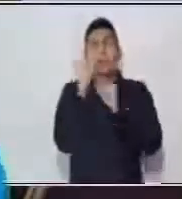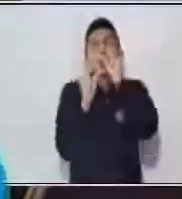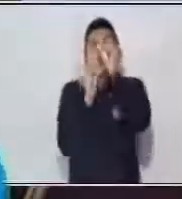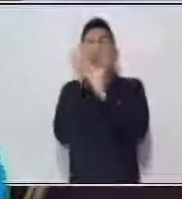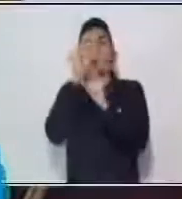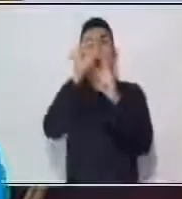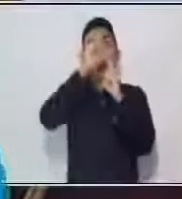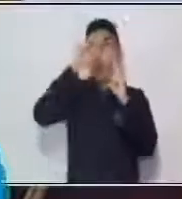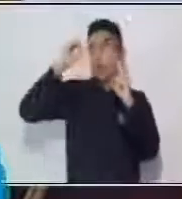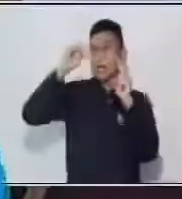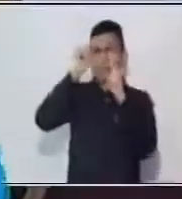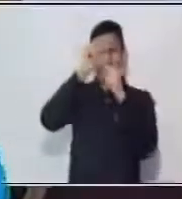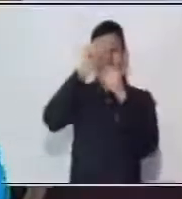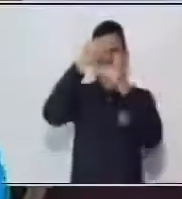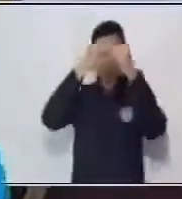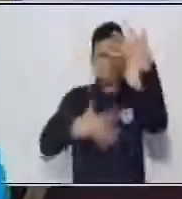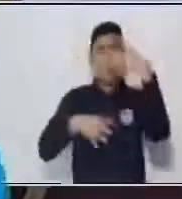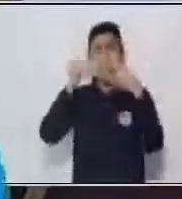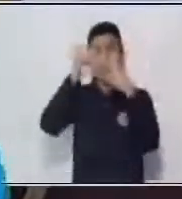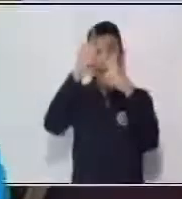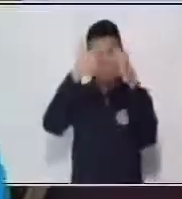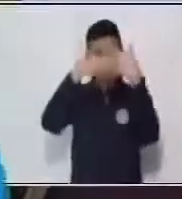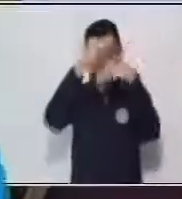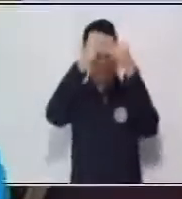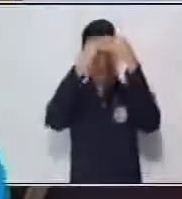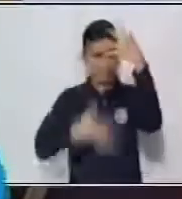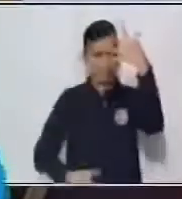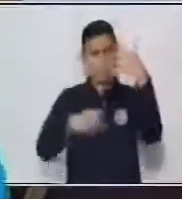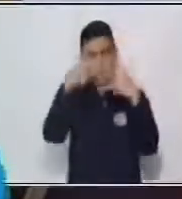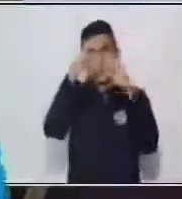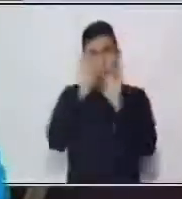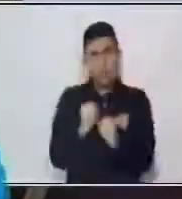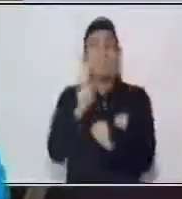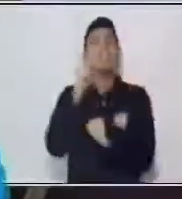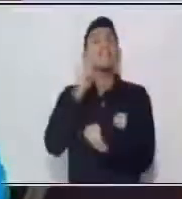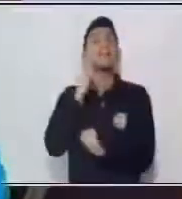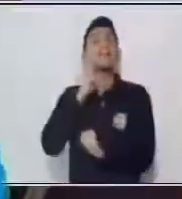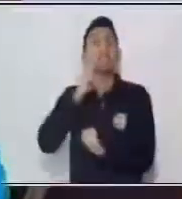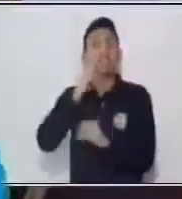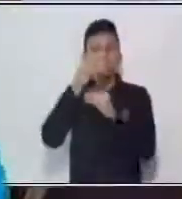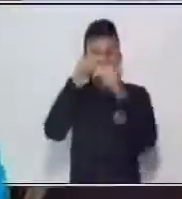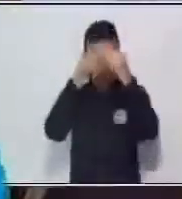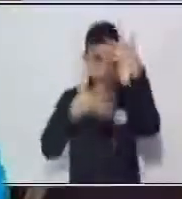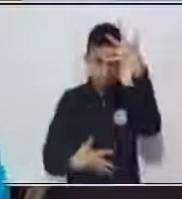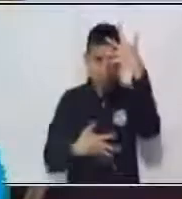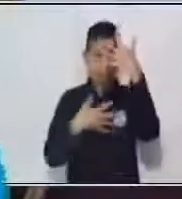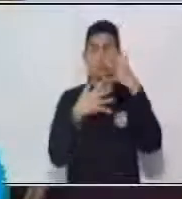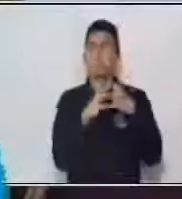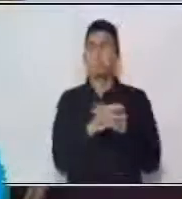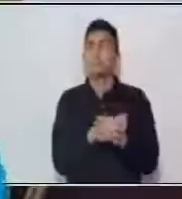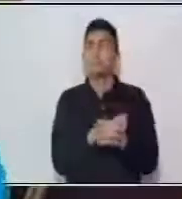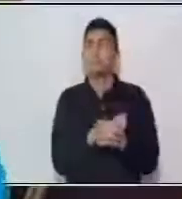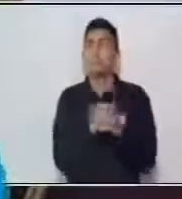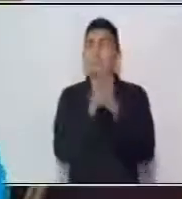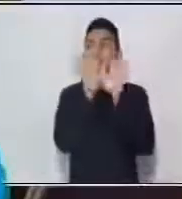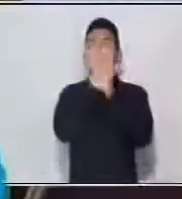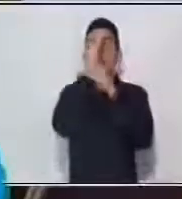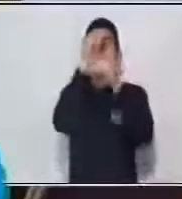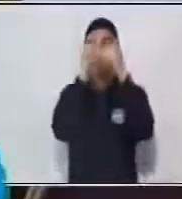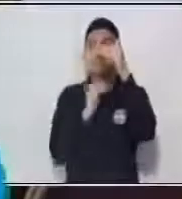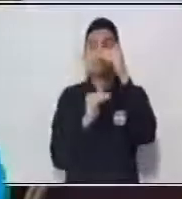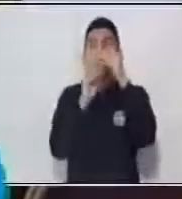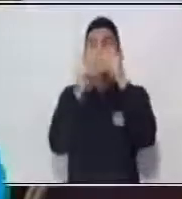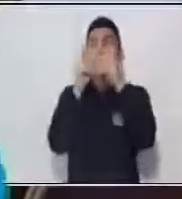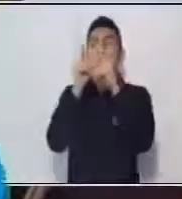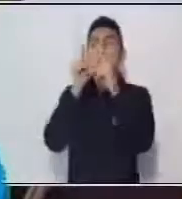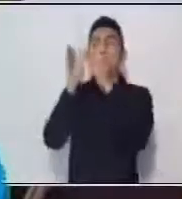poco un listado de verbos que después nos van a servir. Por último, acá tenemos a una